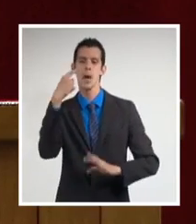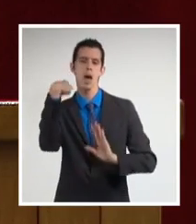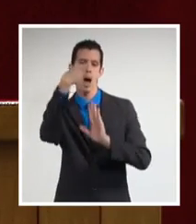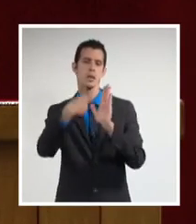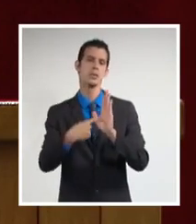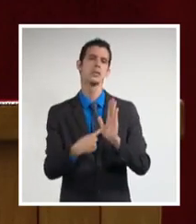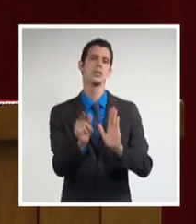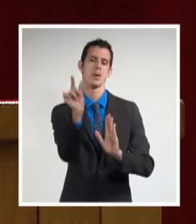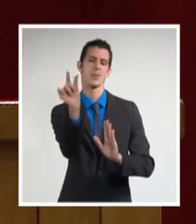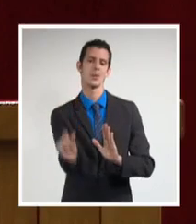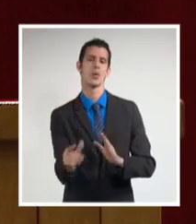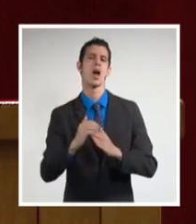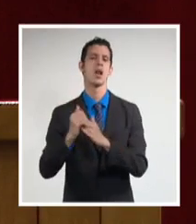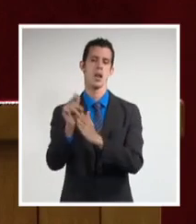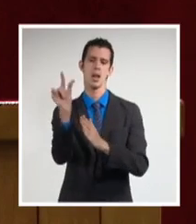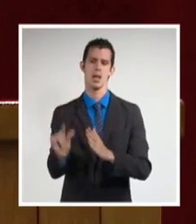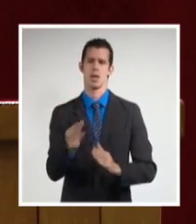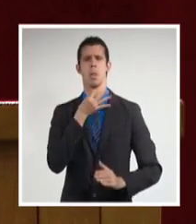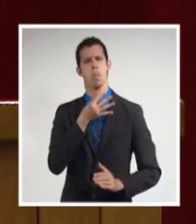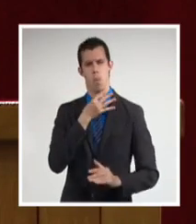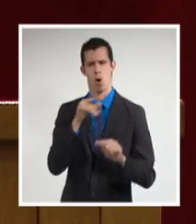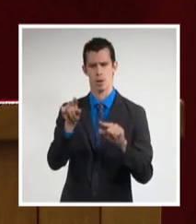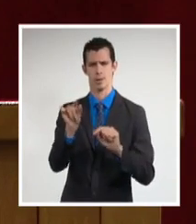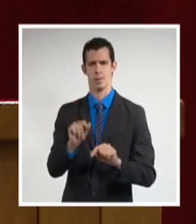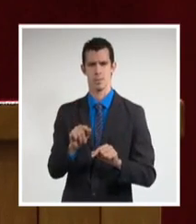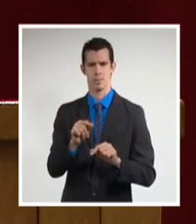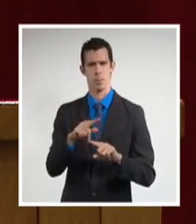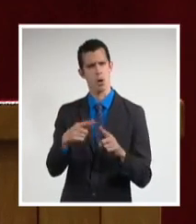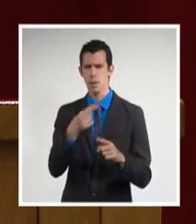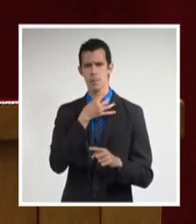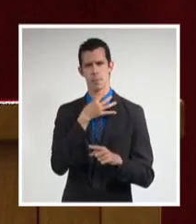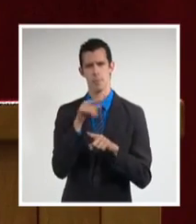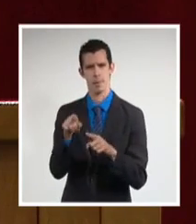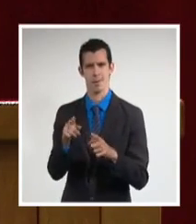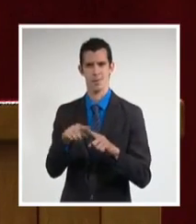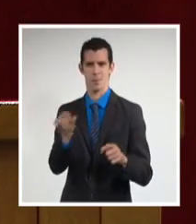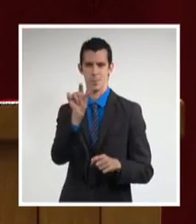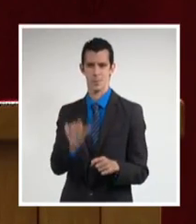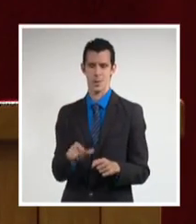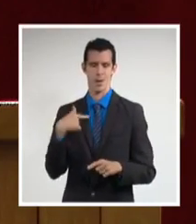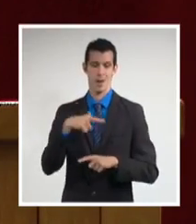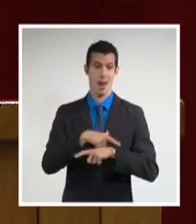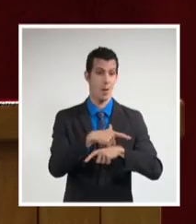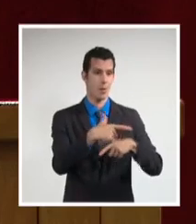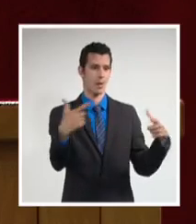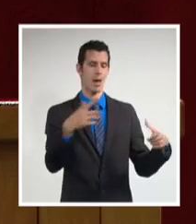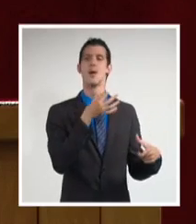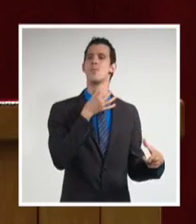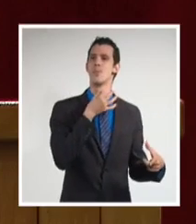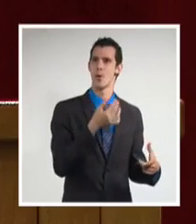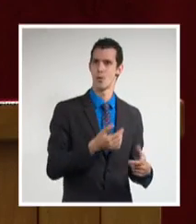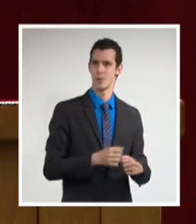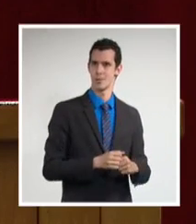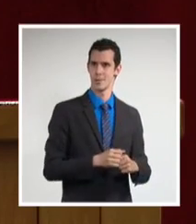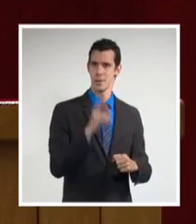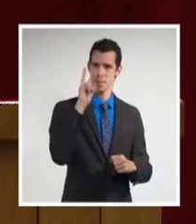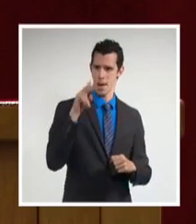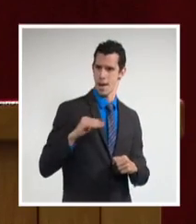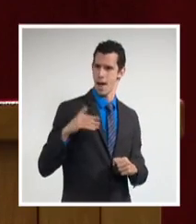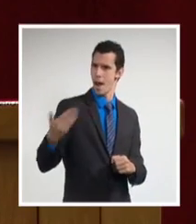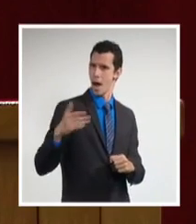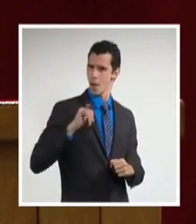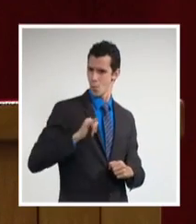la pequeña localidad, en espacios más auténticos y, sin embargo, menos atendidos. tenemos la